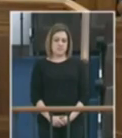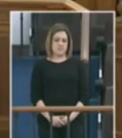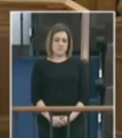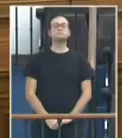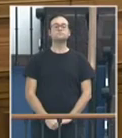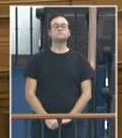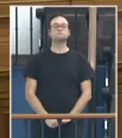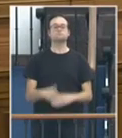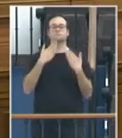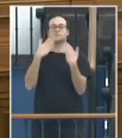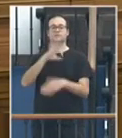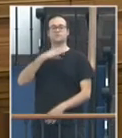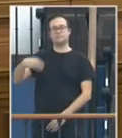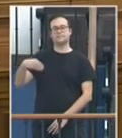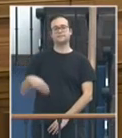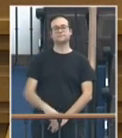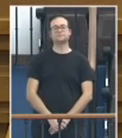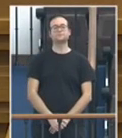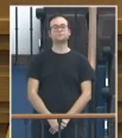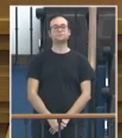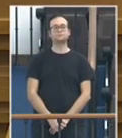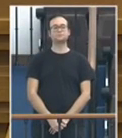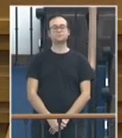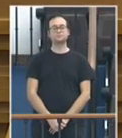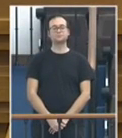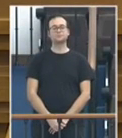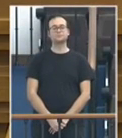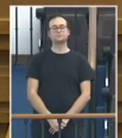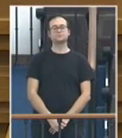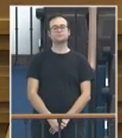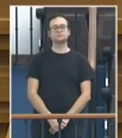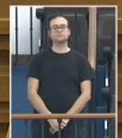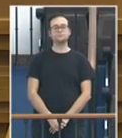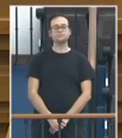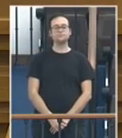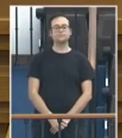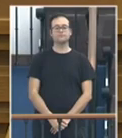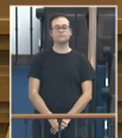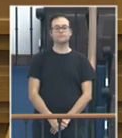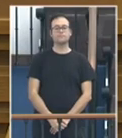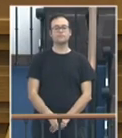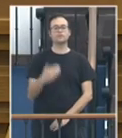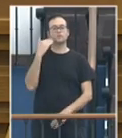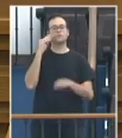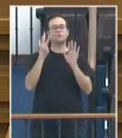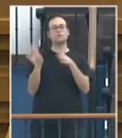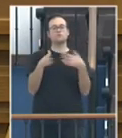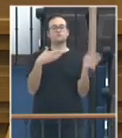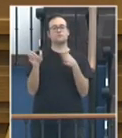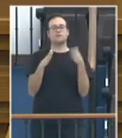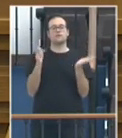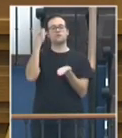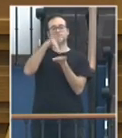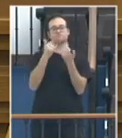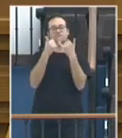Ciudadanos, por ese orden, consensuaron una declaración unitaria que comienza recordando la historia de la lucha de las mujeres